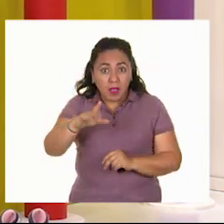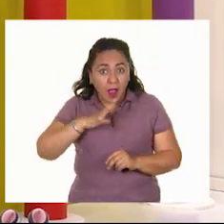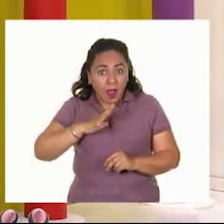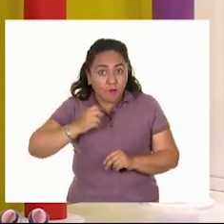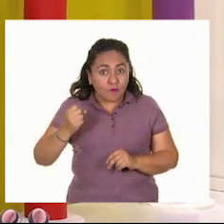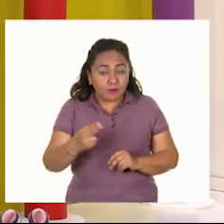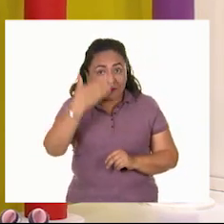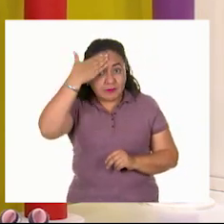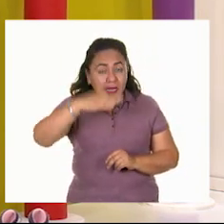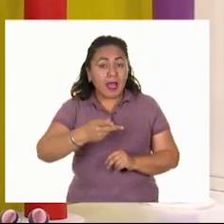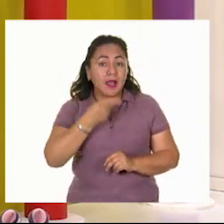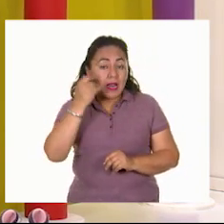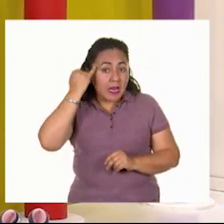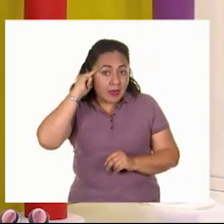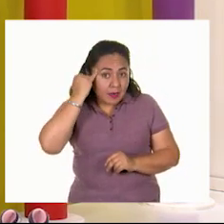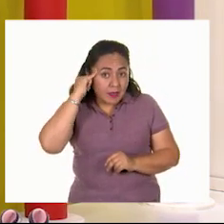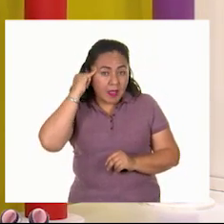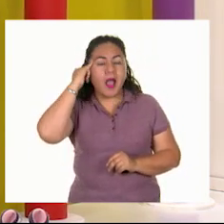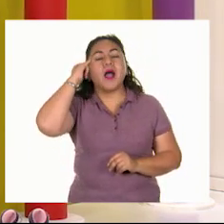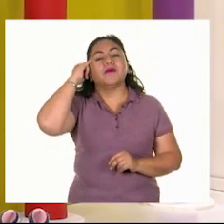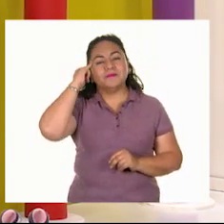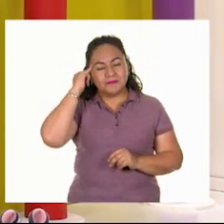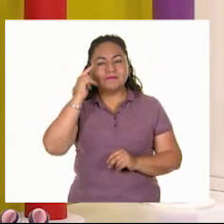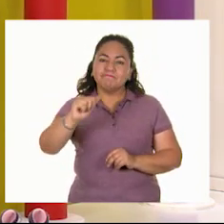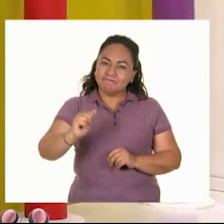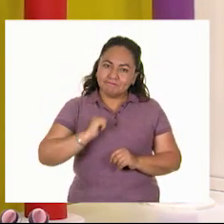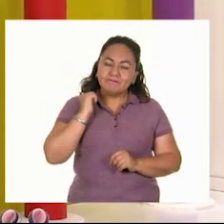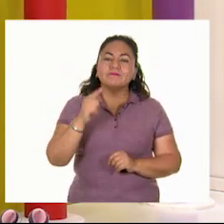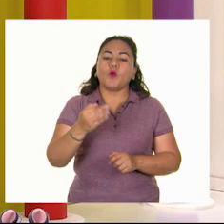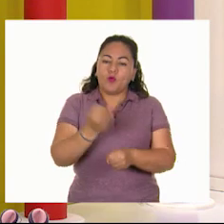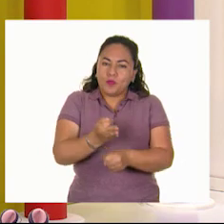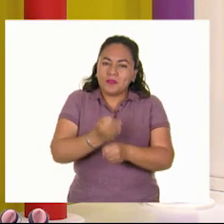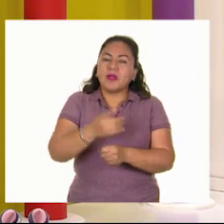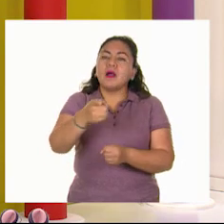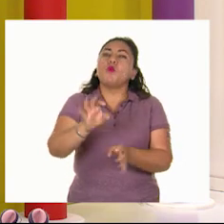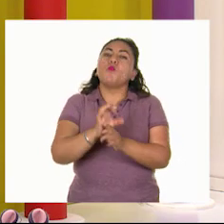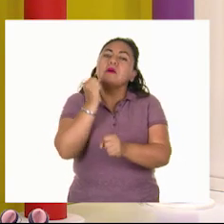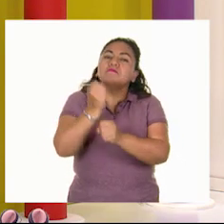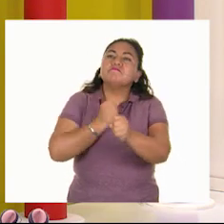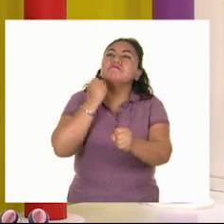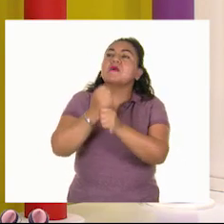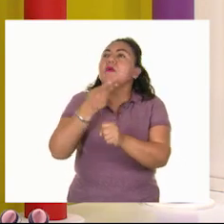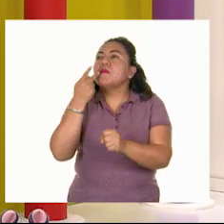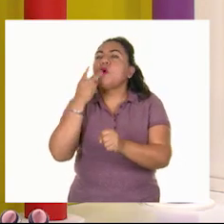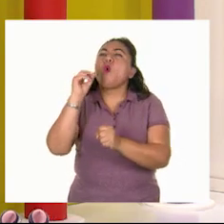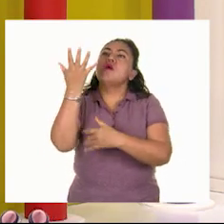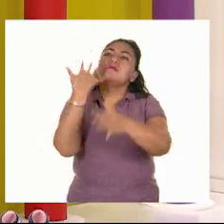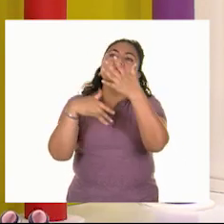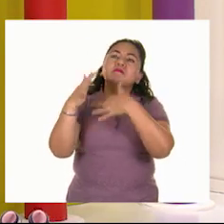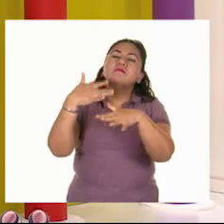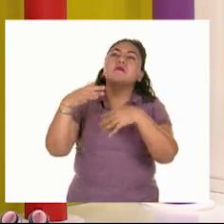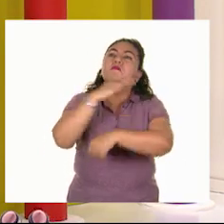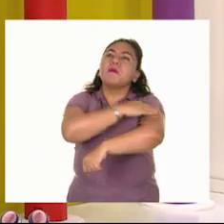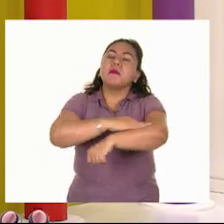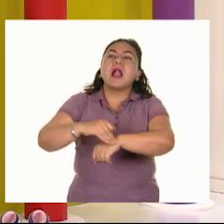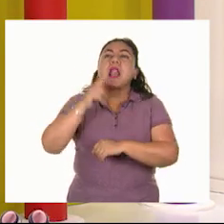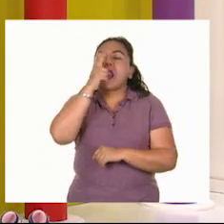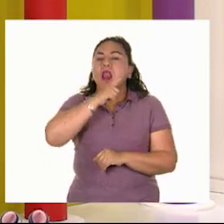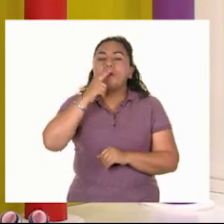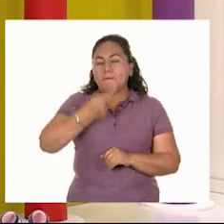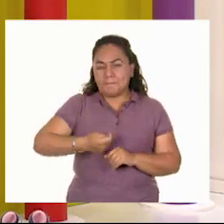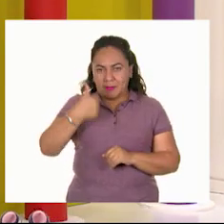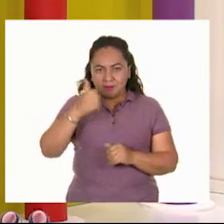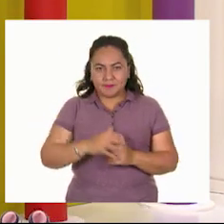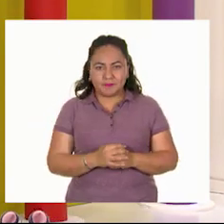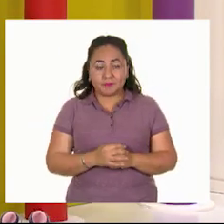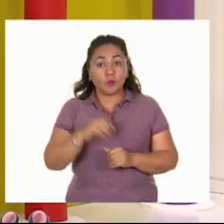fortuna de hablar una lengua indígena, aprovecha también este momento para practicarla y platica con tu familia en tu lengua